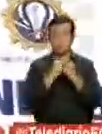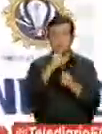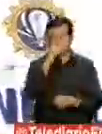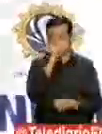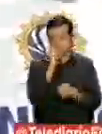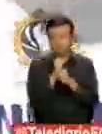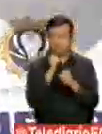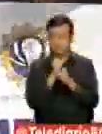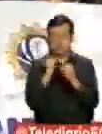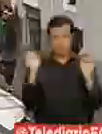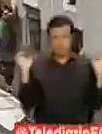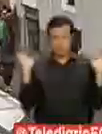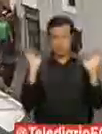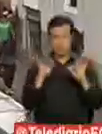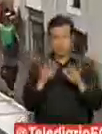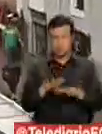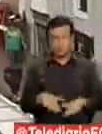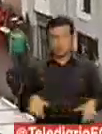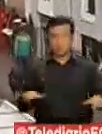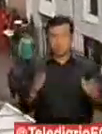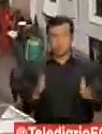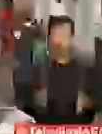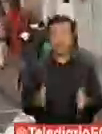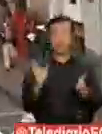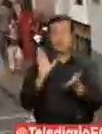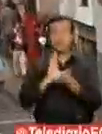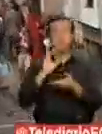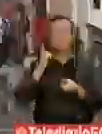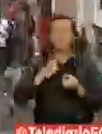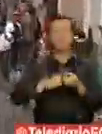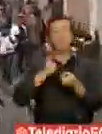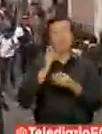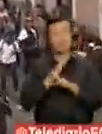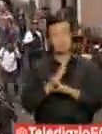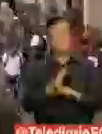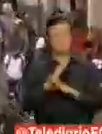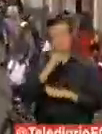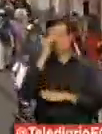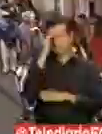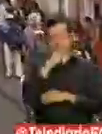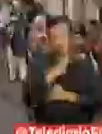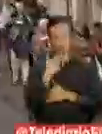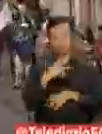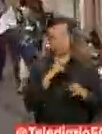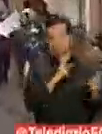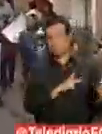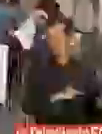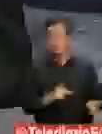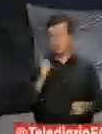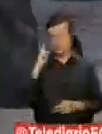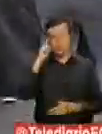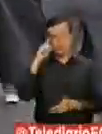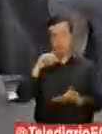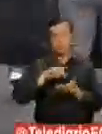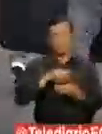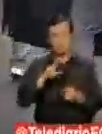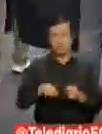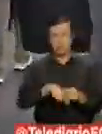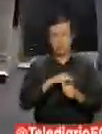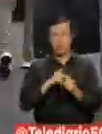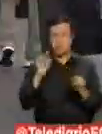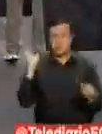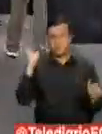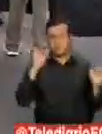trabajadores marcharon hasta la Plaza de Santo Domingo en el centro de Quito en rechazo a las medidas del plan de optimización del gobierno nacional. La